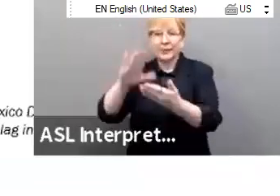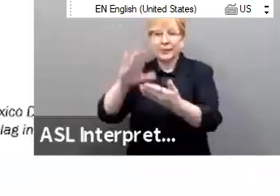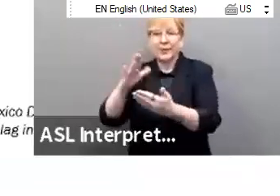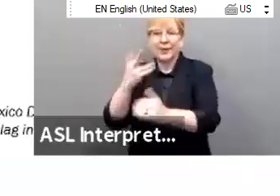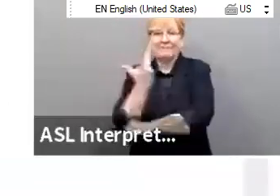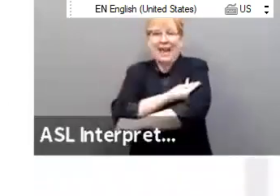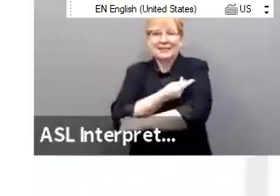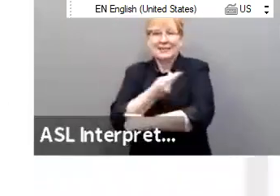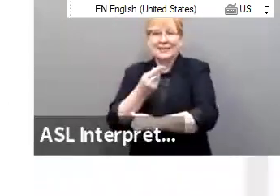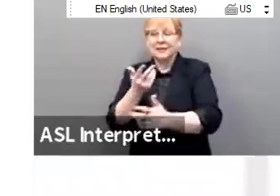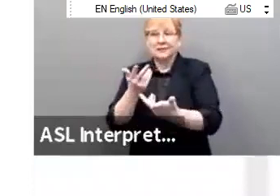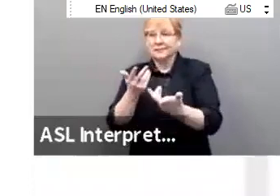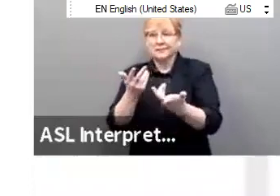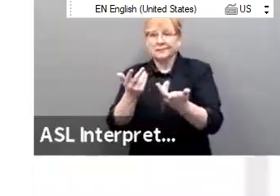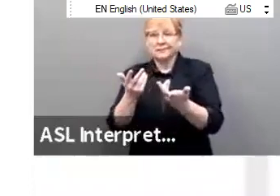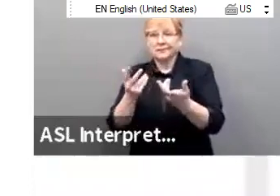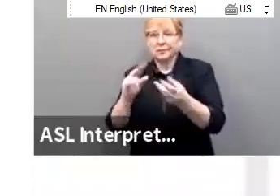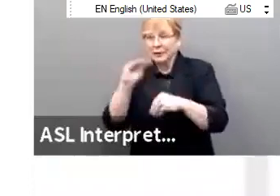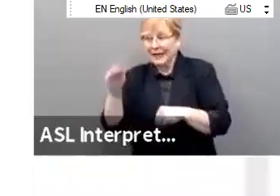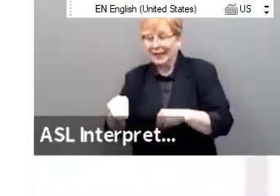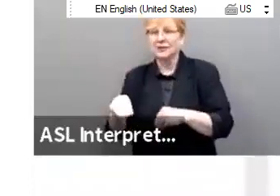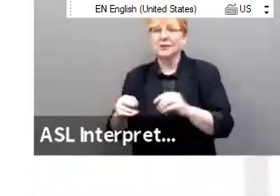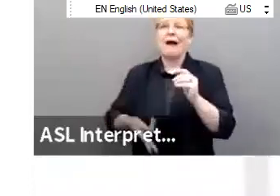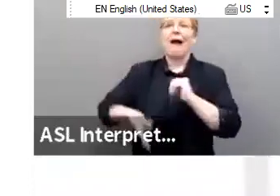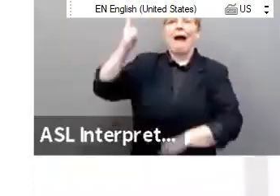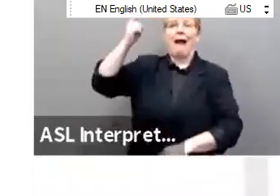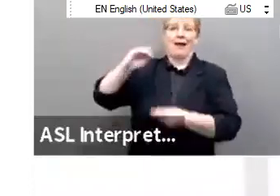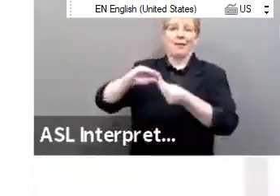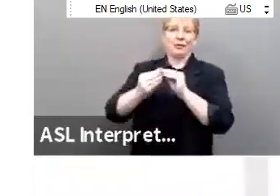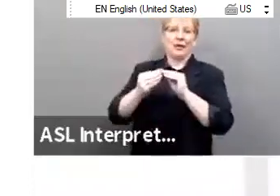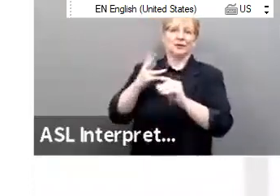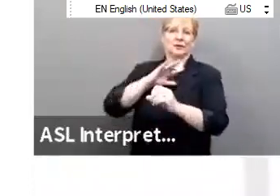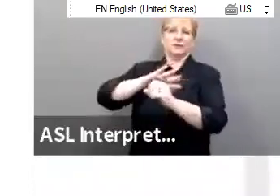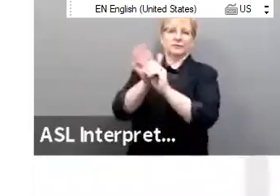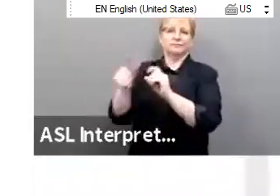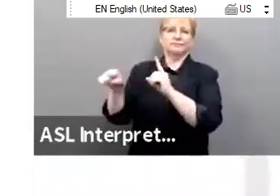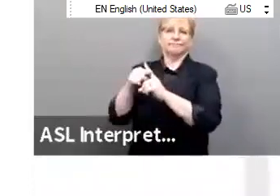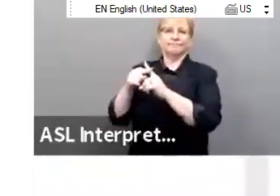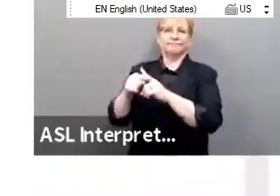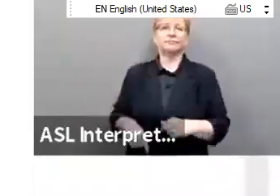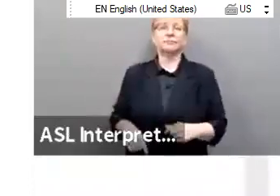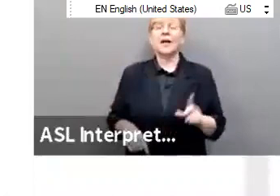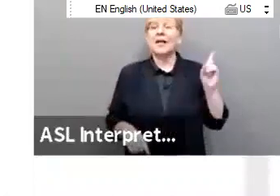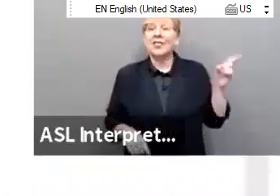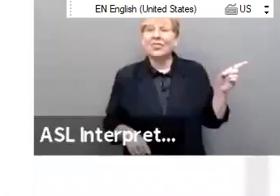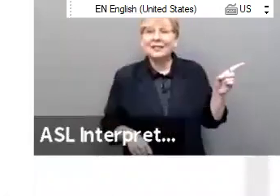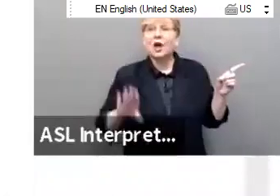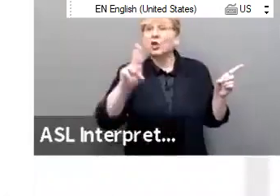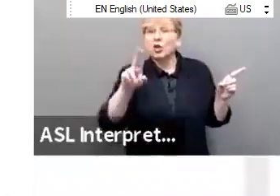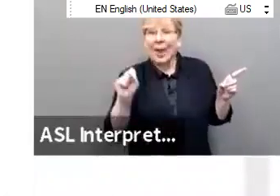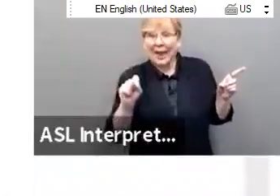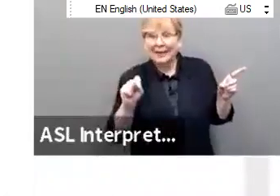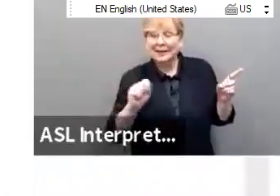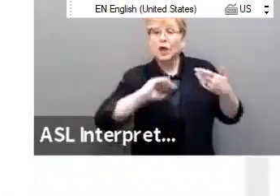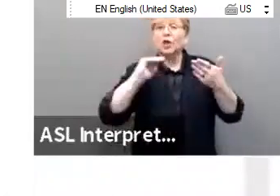diarios, más incluso que la región central, que incluye Albuquerque. Como les mencionaba anteriormente, estamos